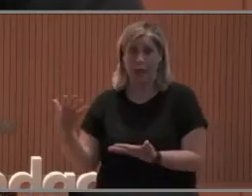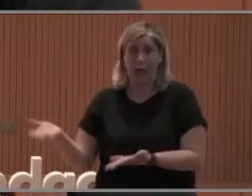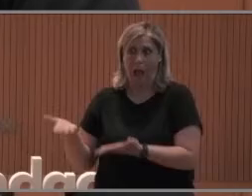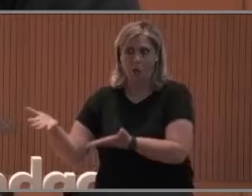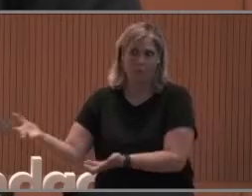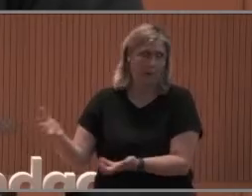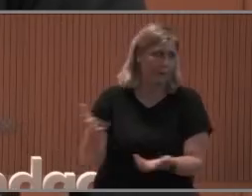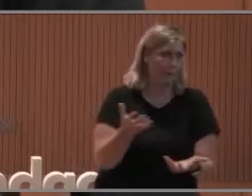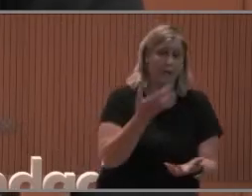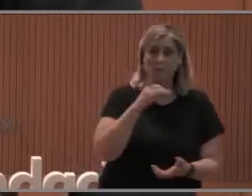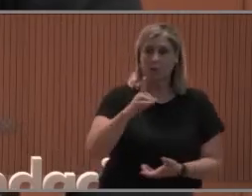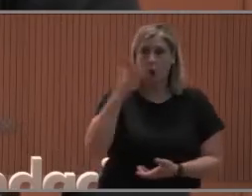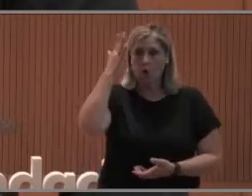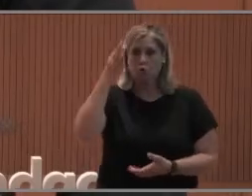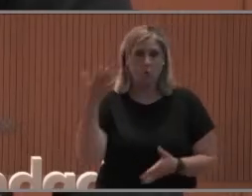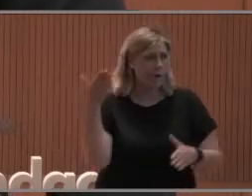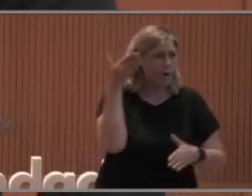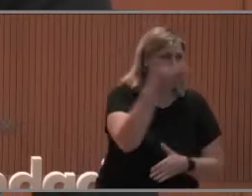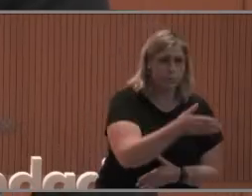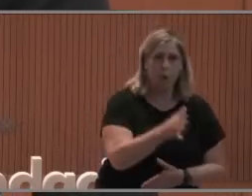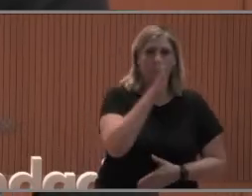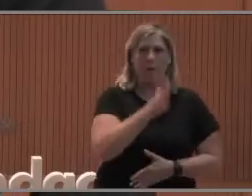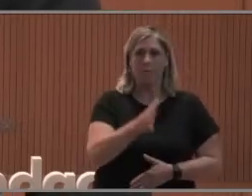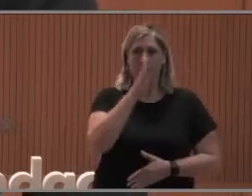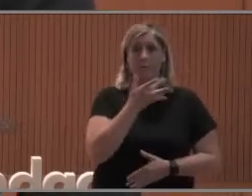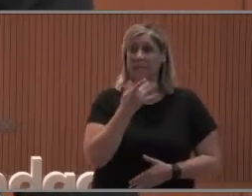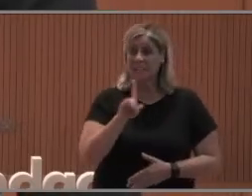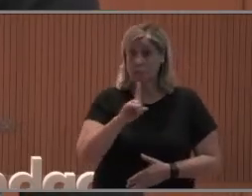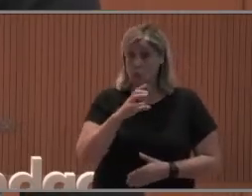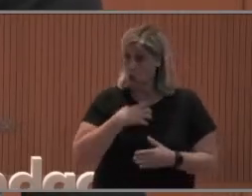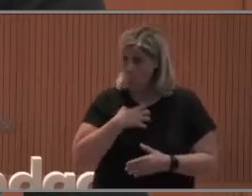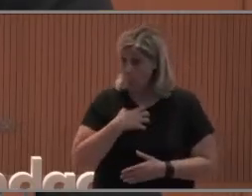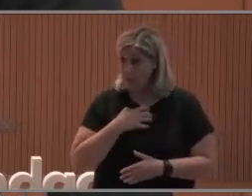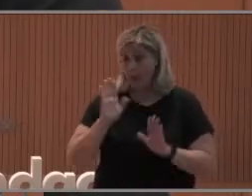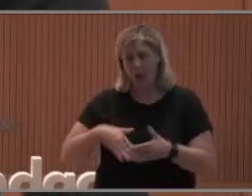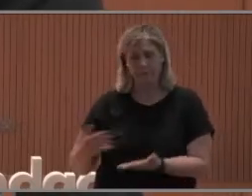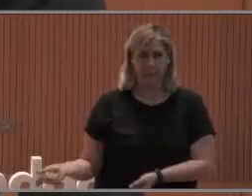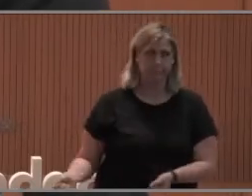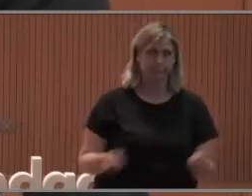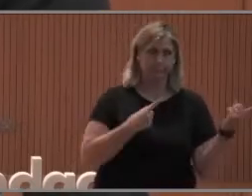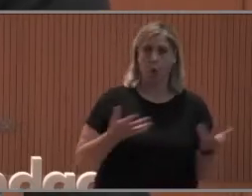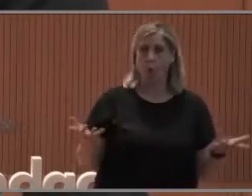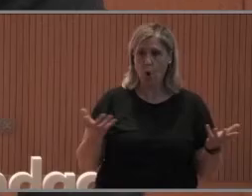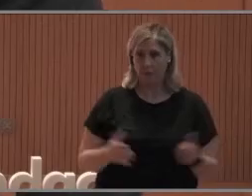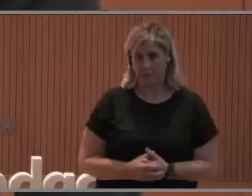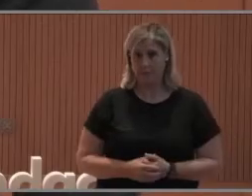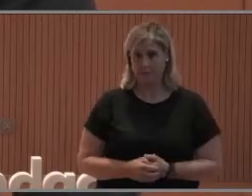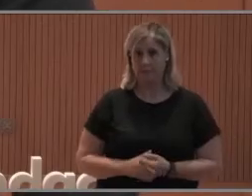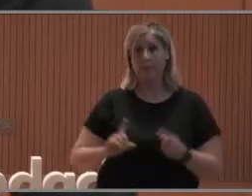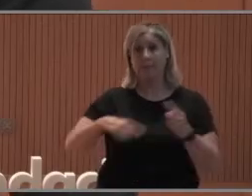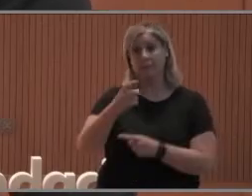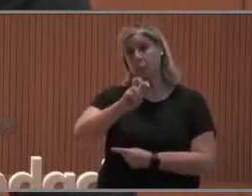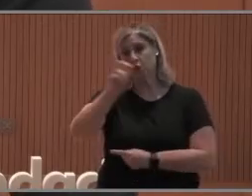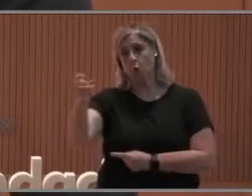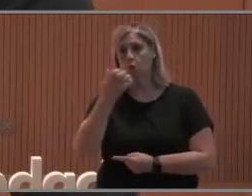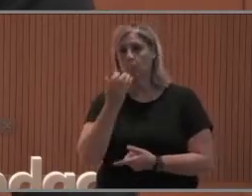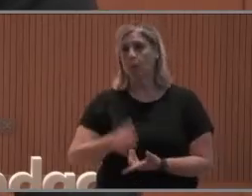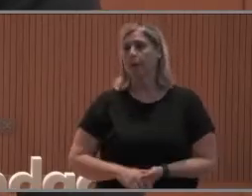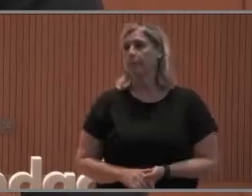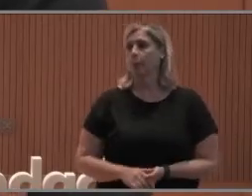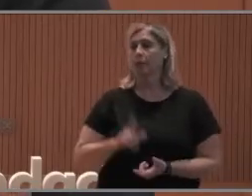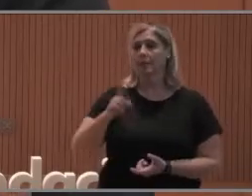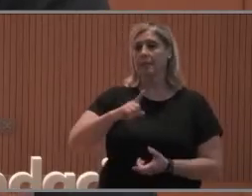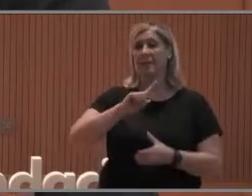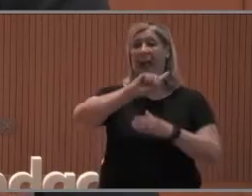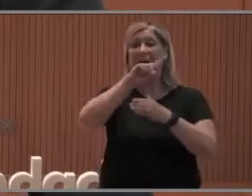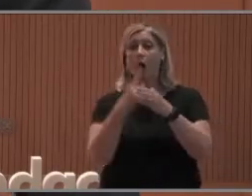la sombra, te hidratas rápidamente, pues acabas en el servicio de urgencias. Luego hay otras patologías directas por el calor, como es el agotamiento por calor,